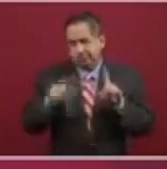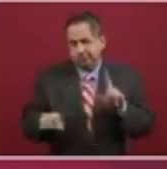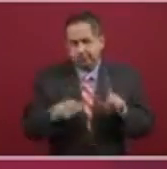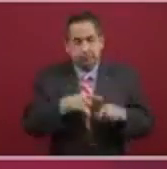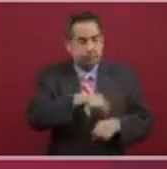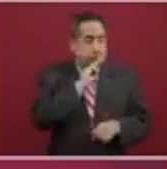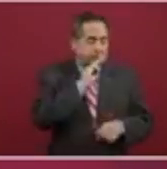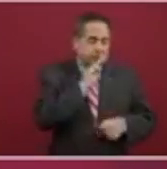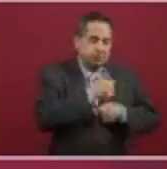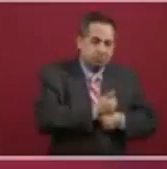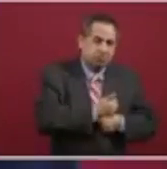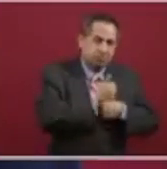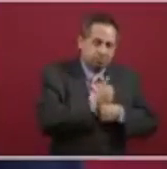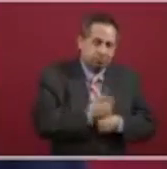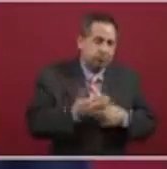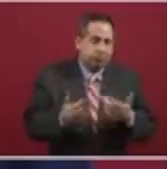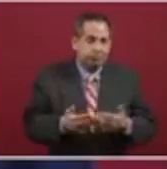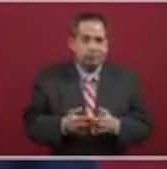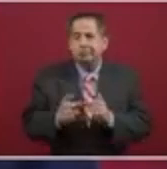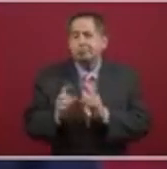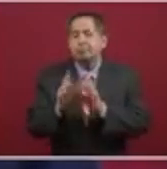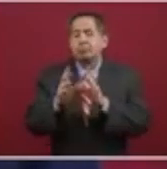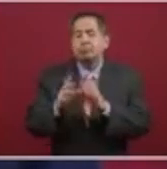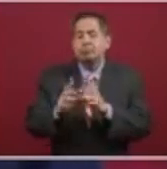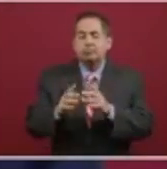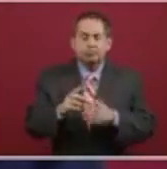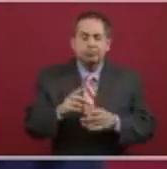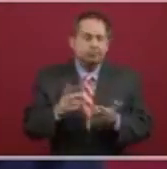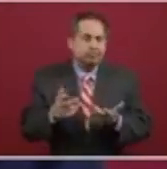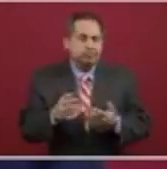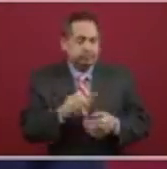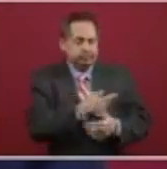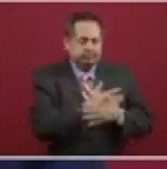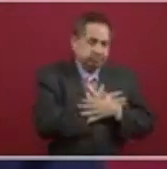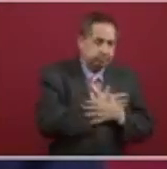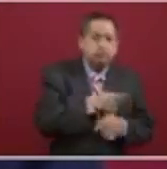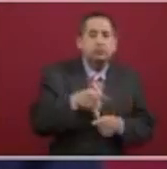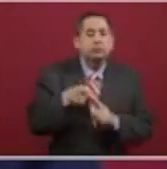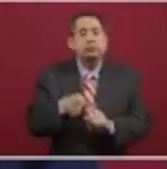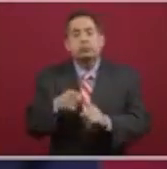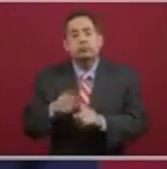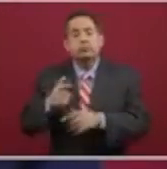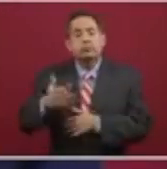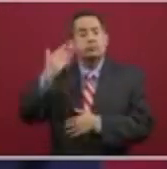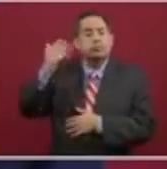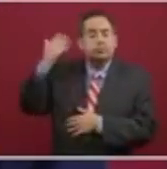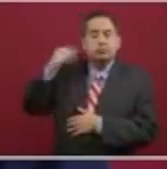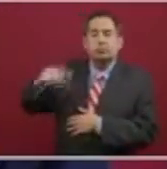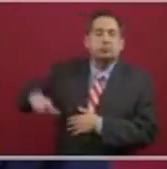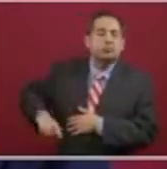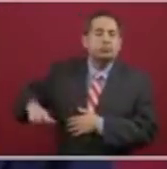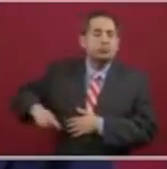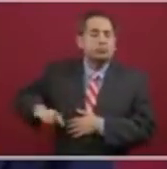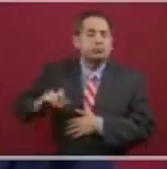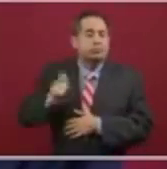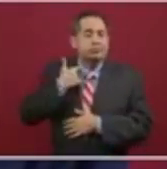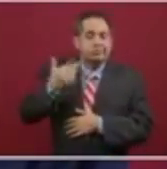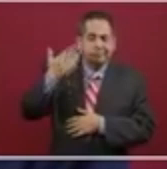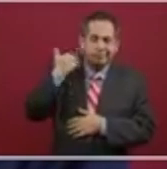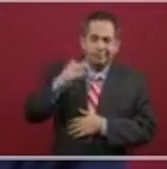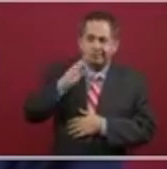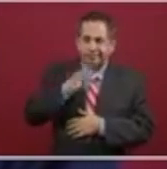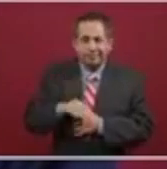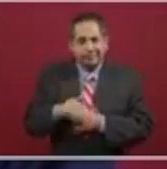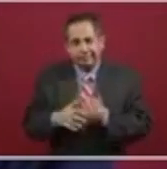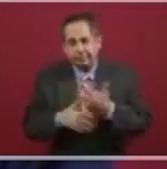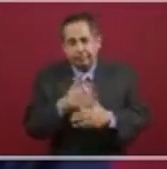que se produjo en los gobiernos anteriores. Es que eso se